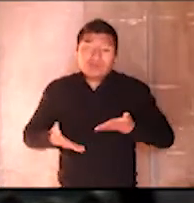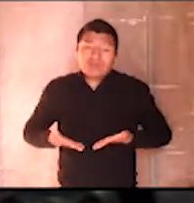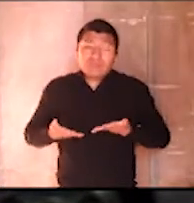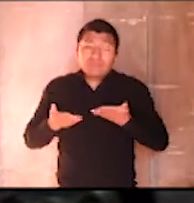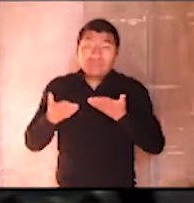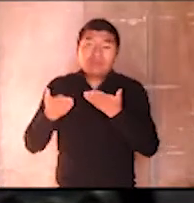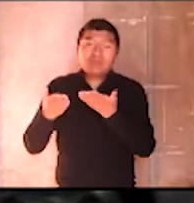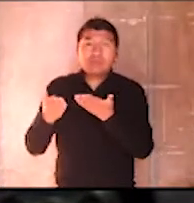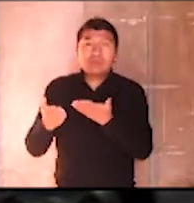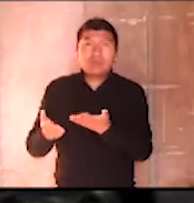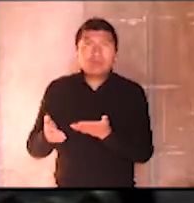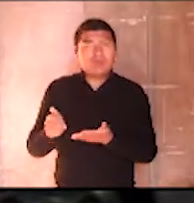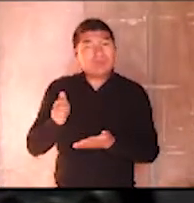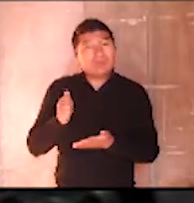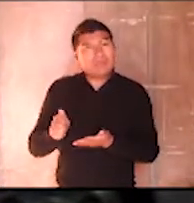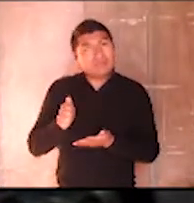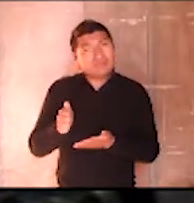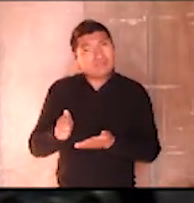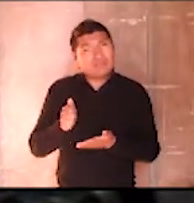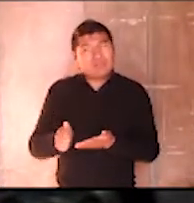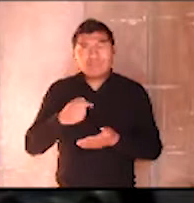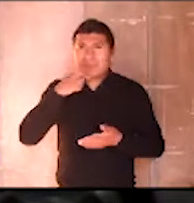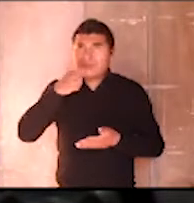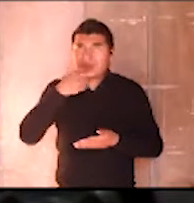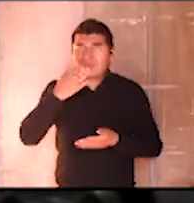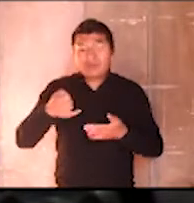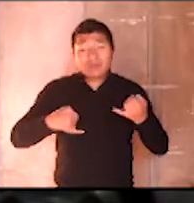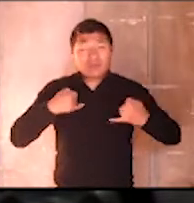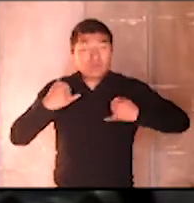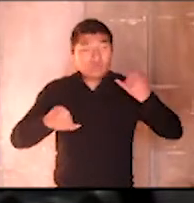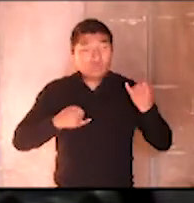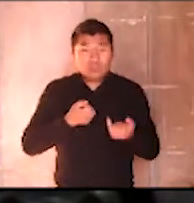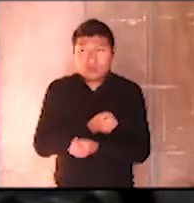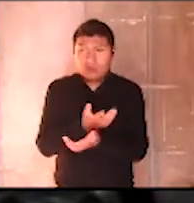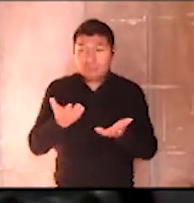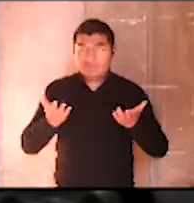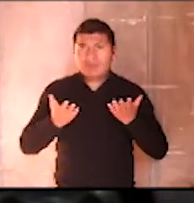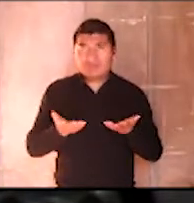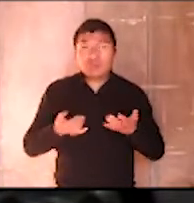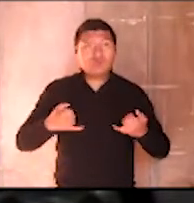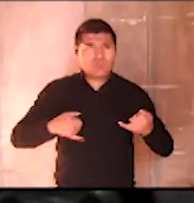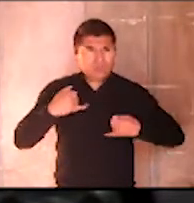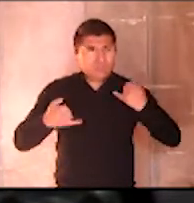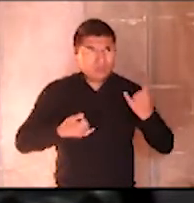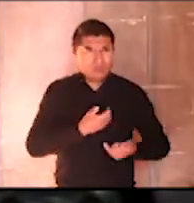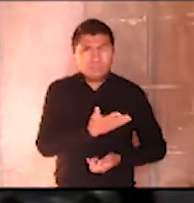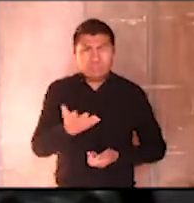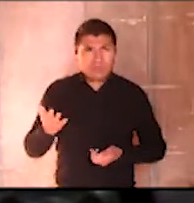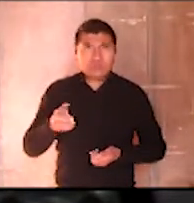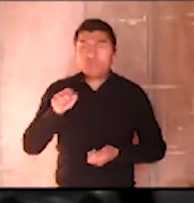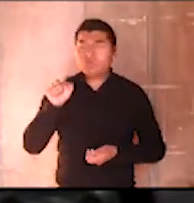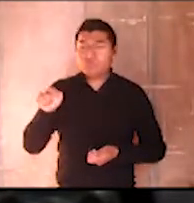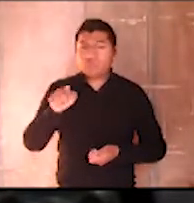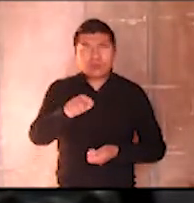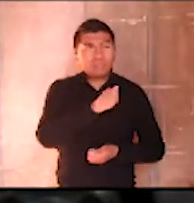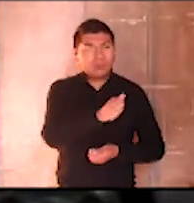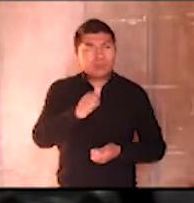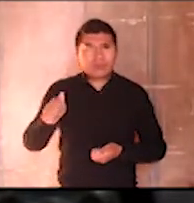pusiésemos el mismo ahínco en decirle a los jóvenes, joven, sé tú